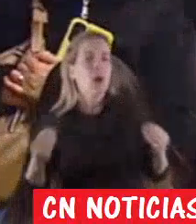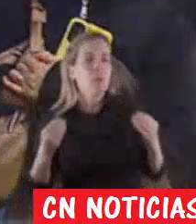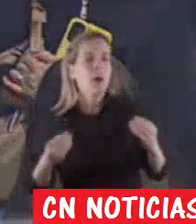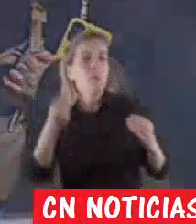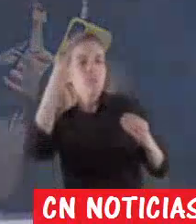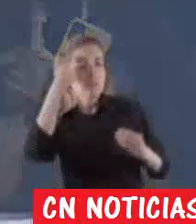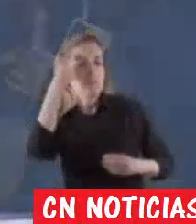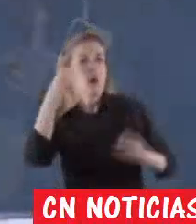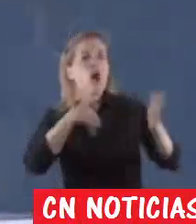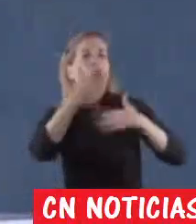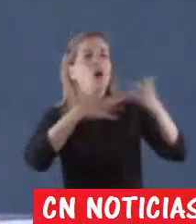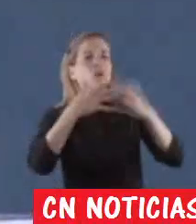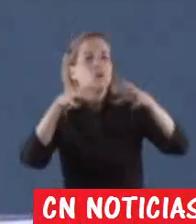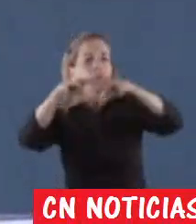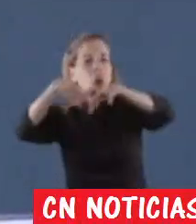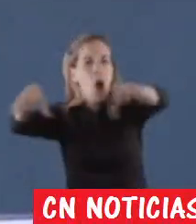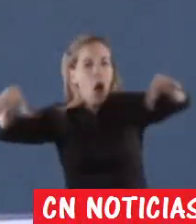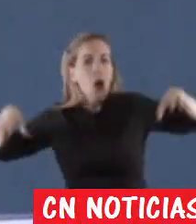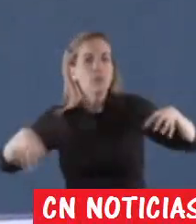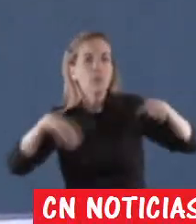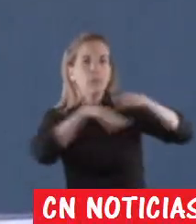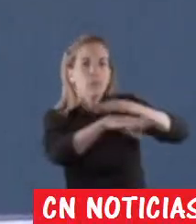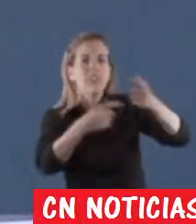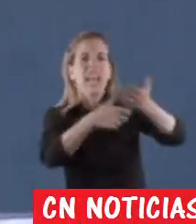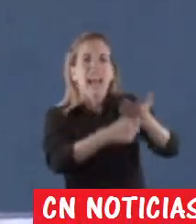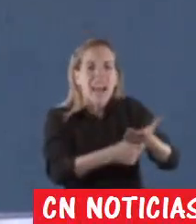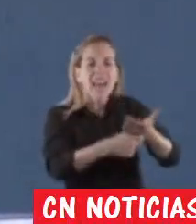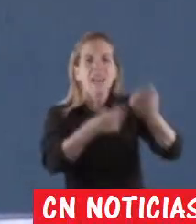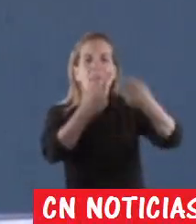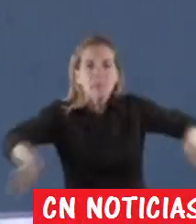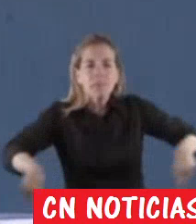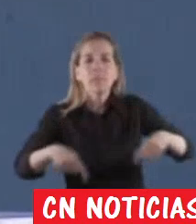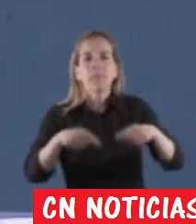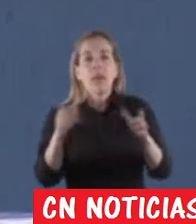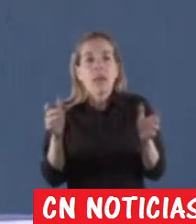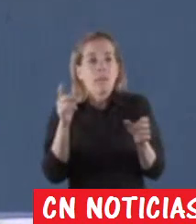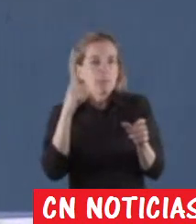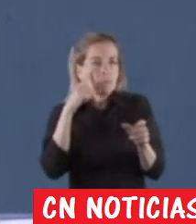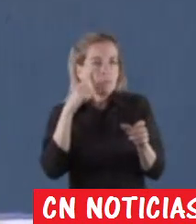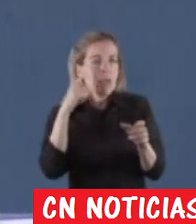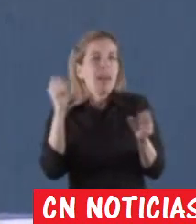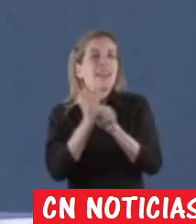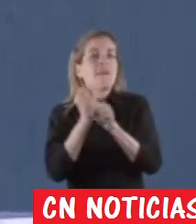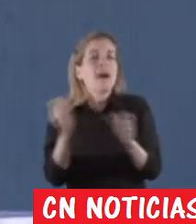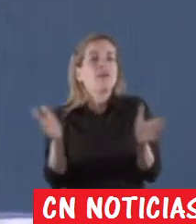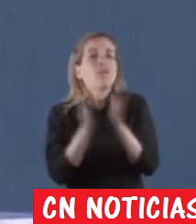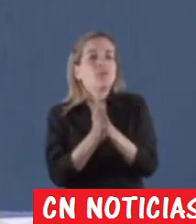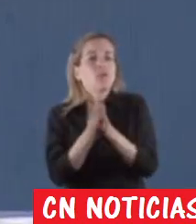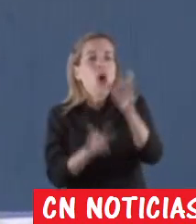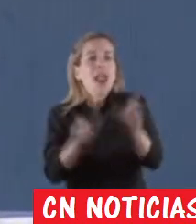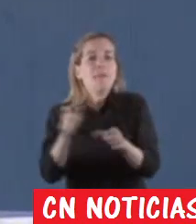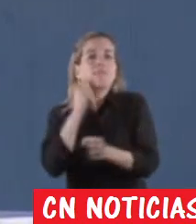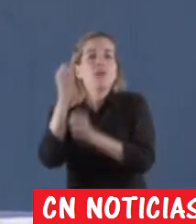nuevos frigoríficos, de mercado de abaratamiento, trabajando con productores locales. Pero